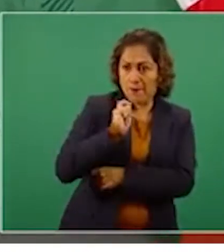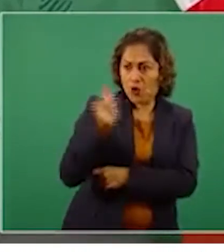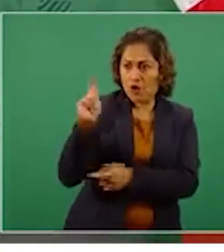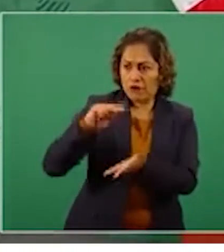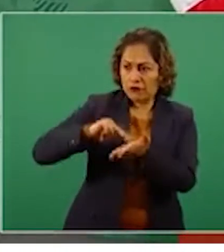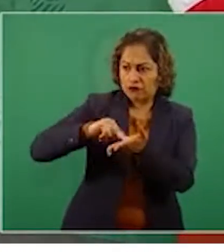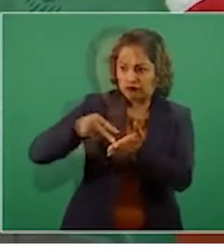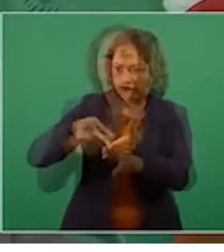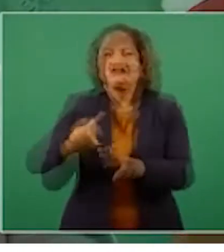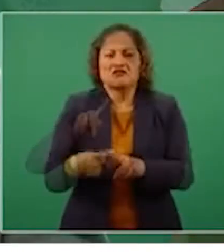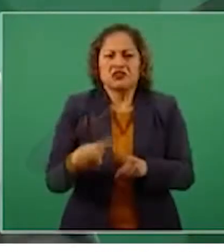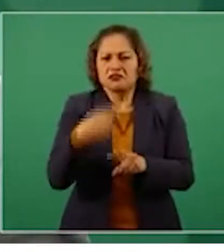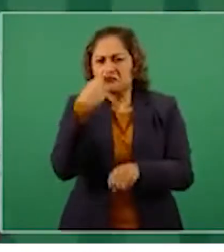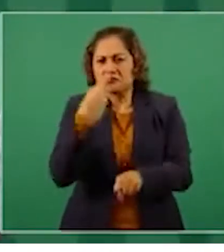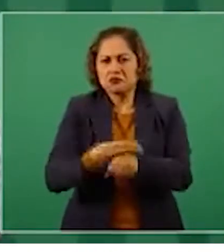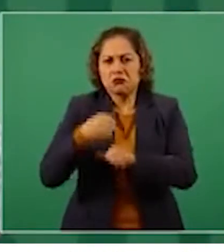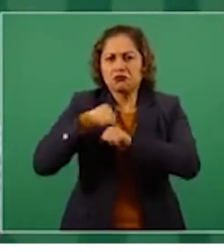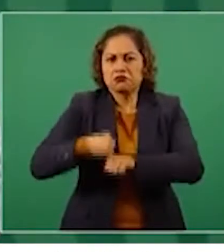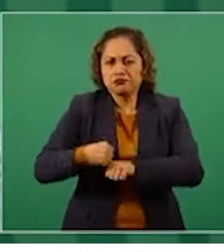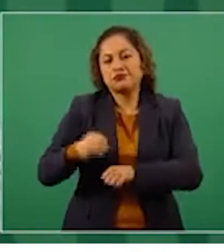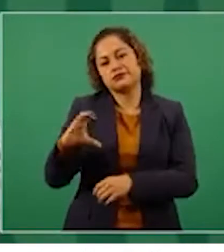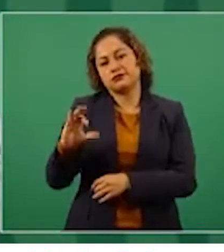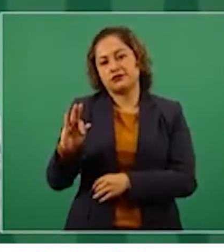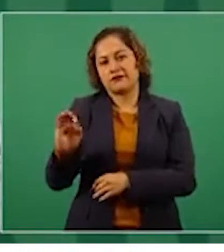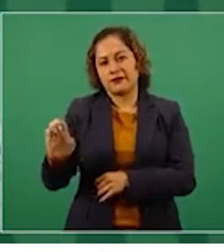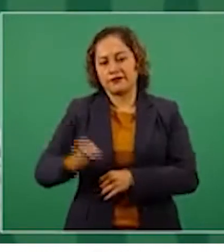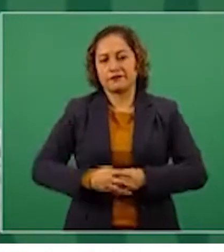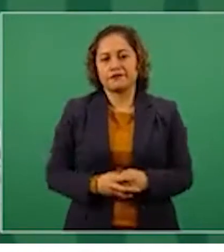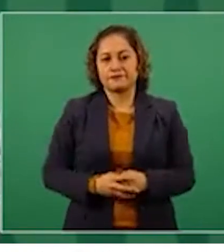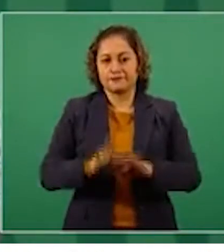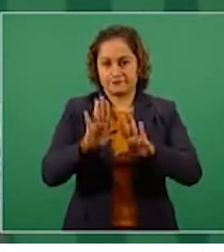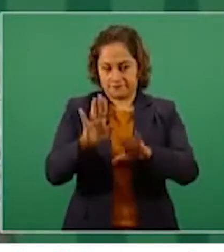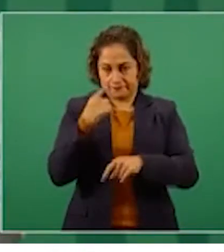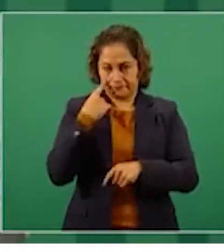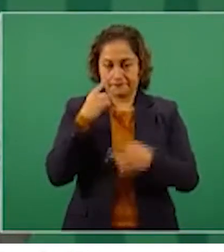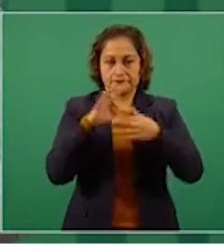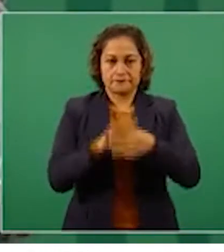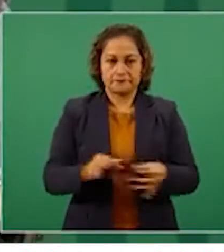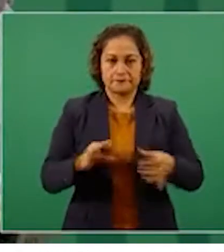atendiendo el problema. El viernes pasado